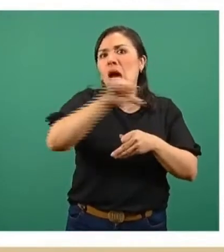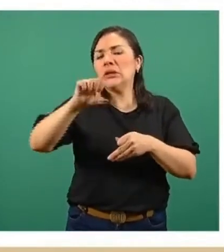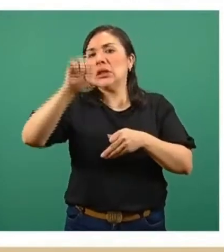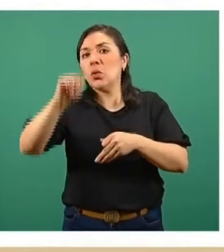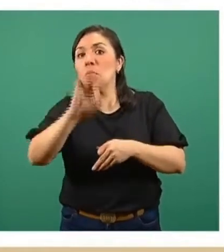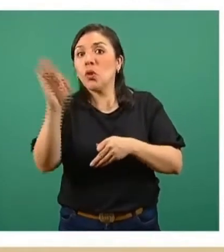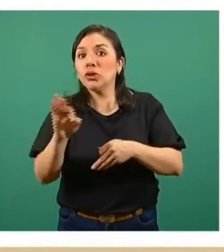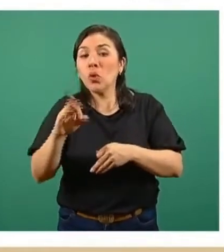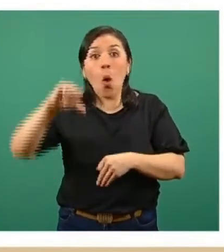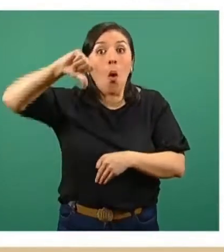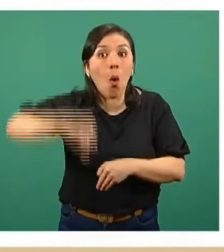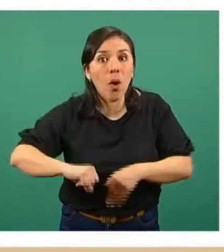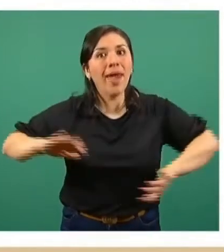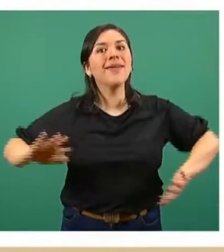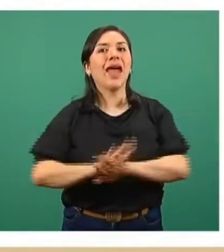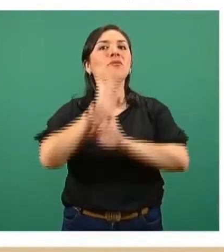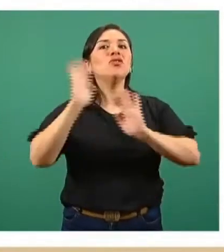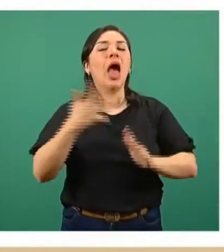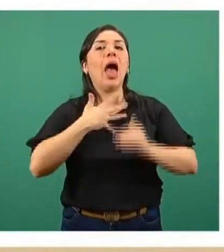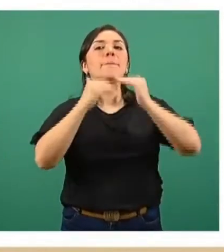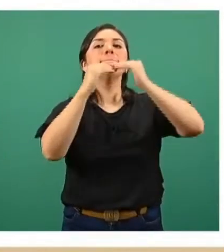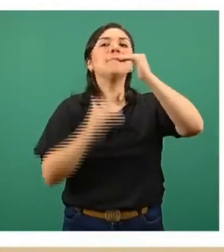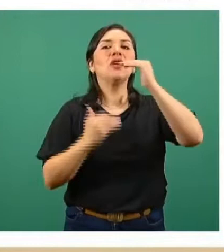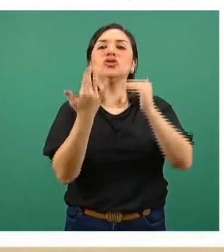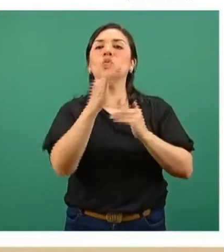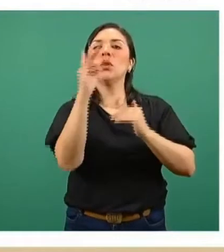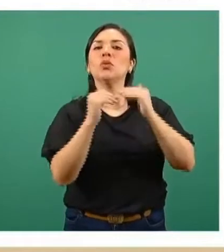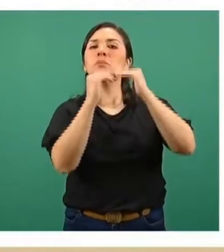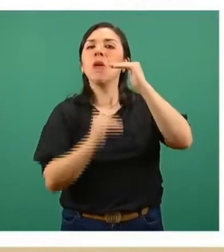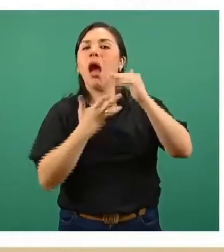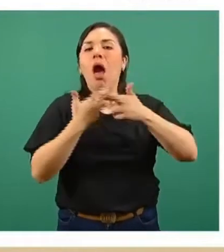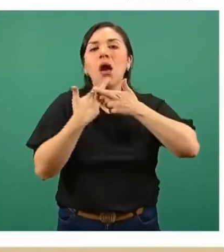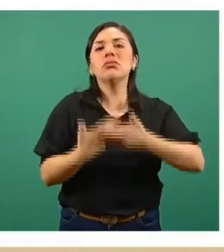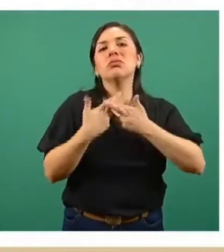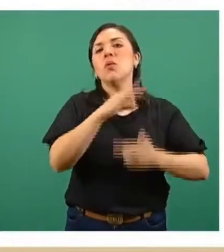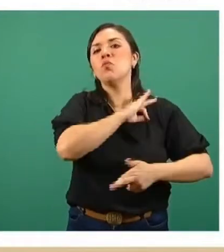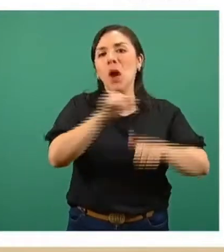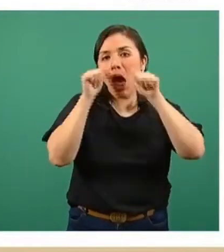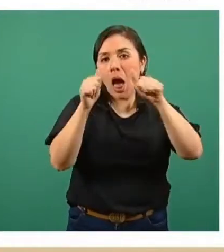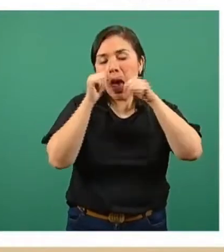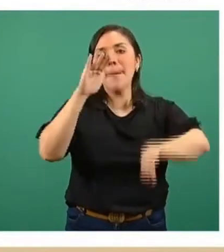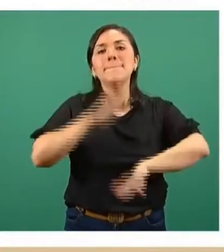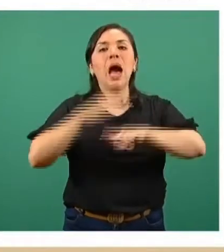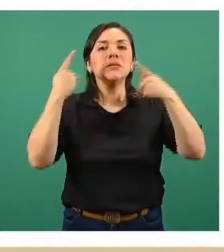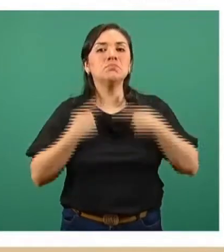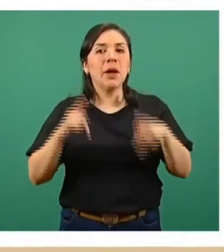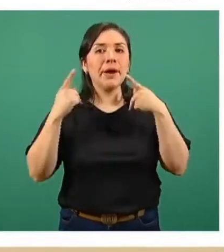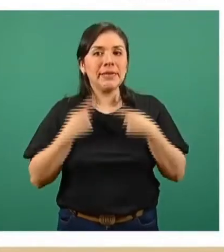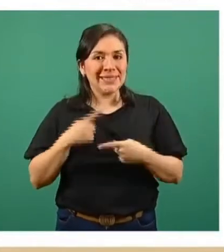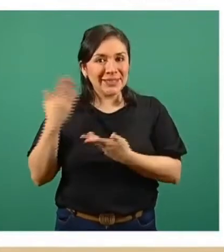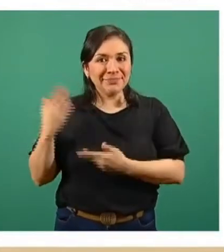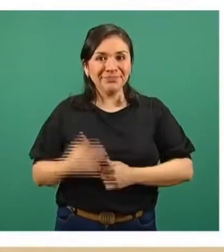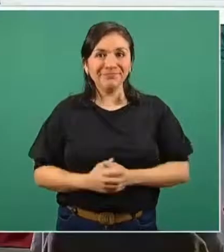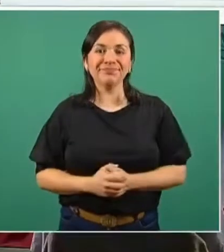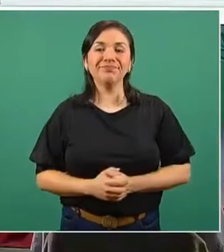69%, y ahora pasan a este grupo en el que hay menos del 50% de